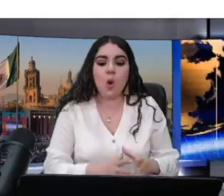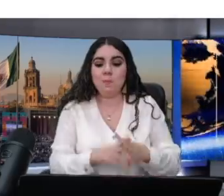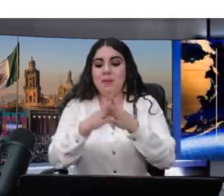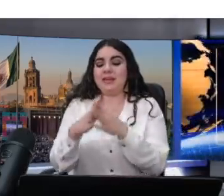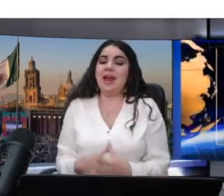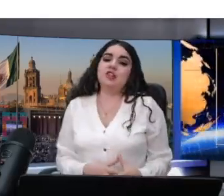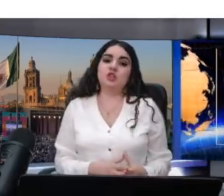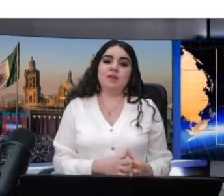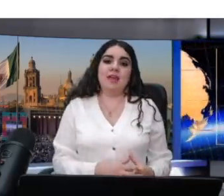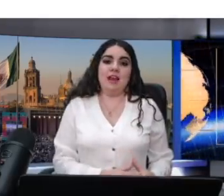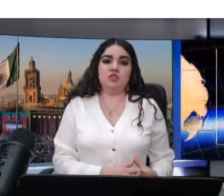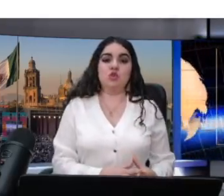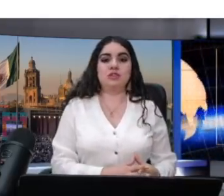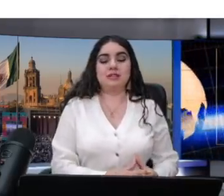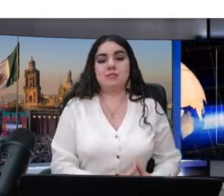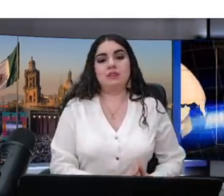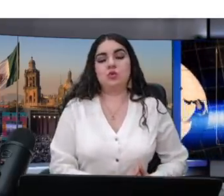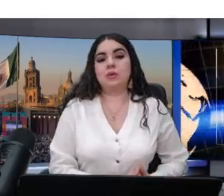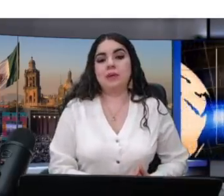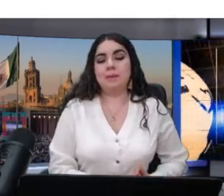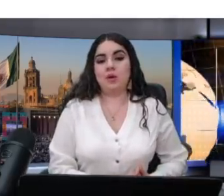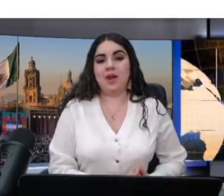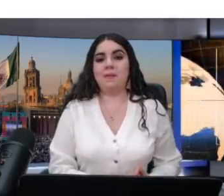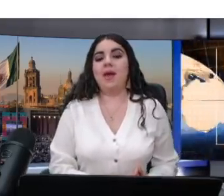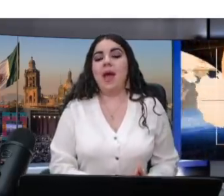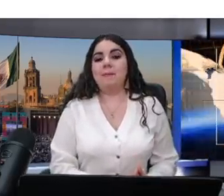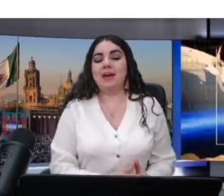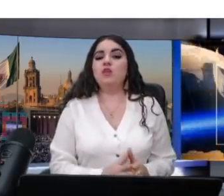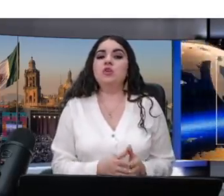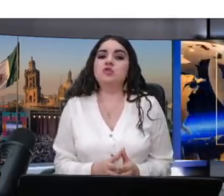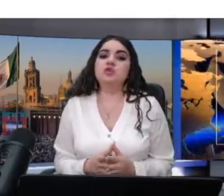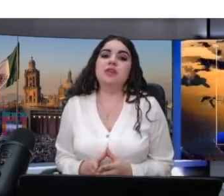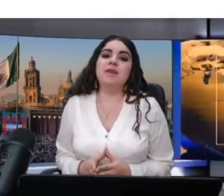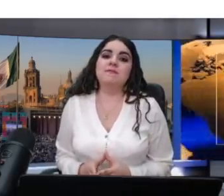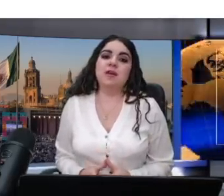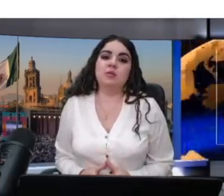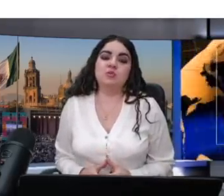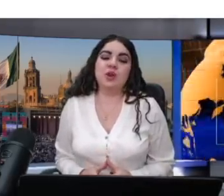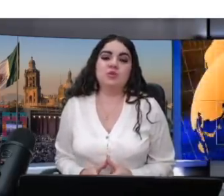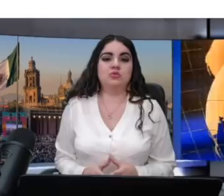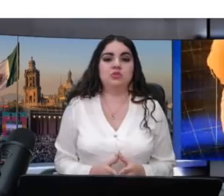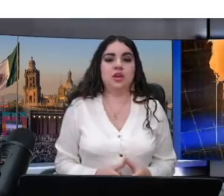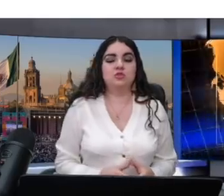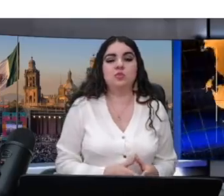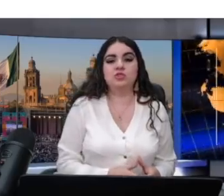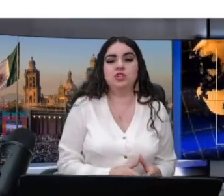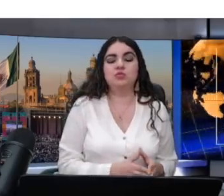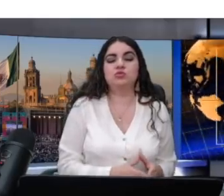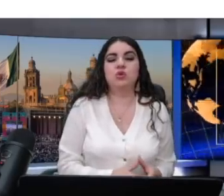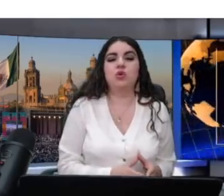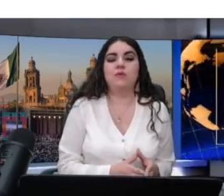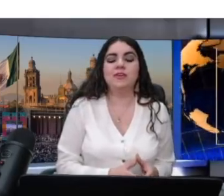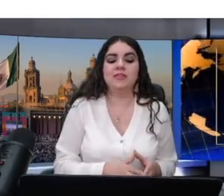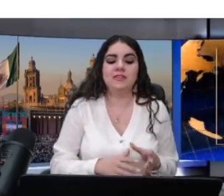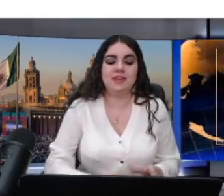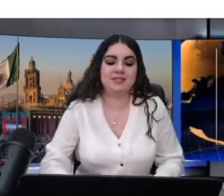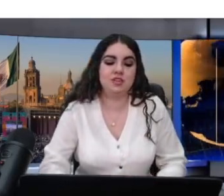podría complicar todavía las cosas más, todavía el panorama para nuestros enfermos, para nuestros casos positivos